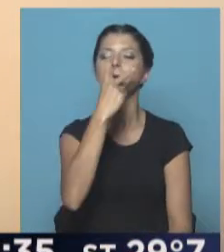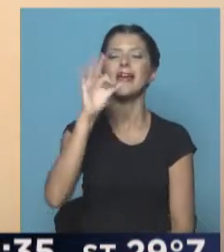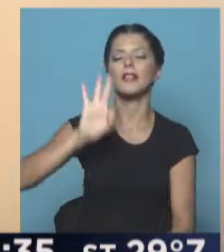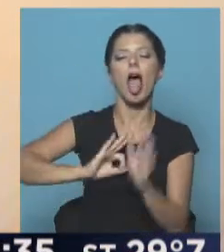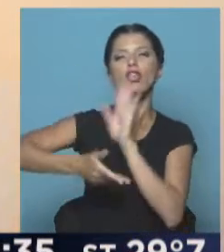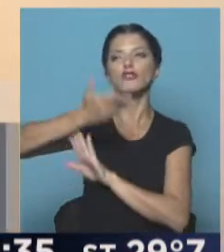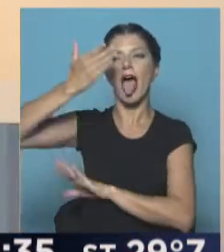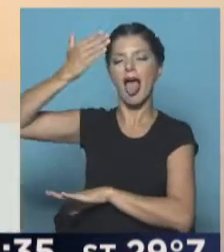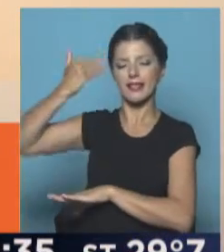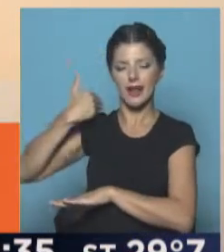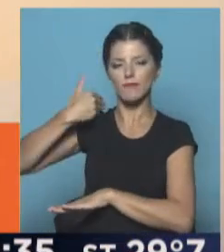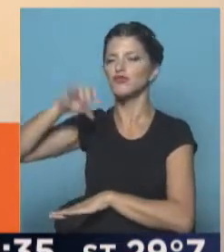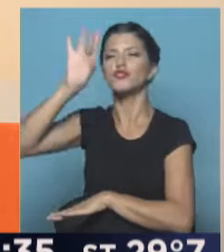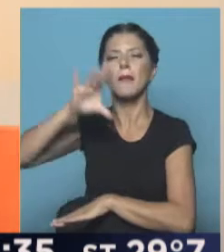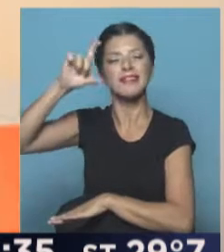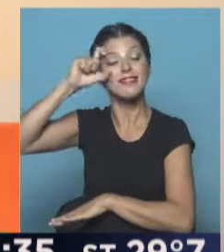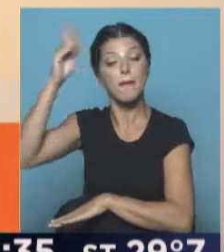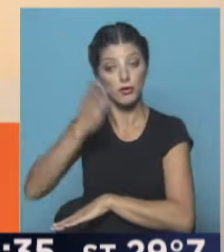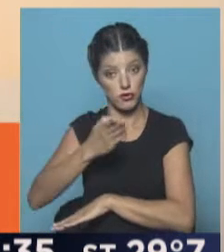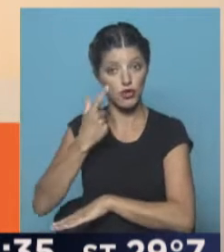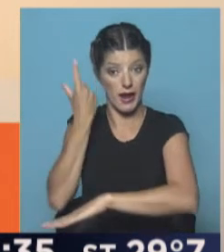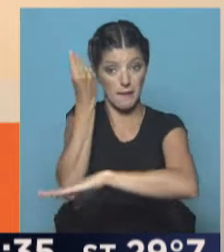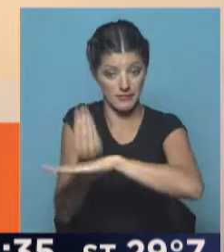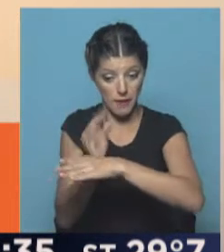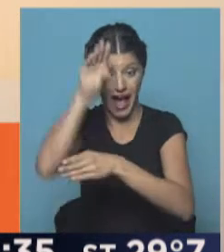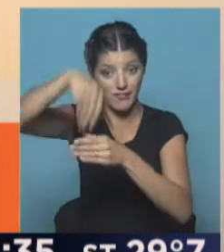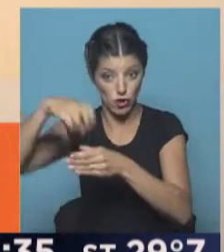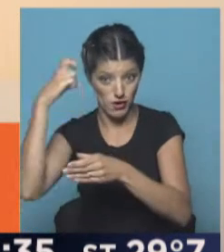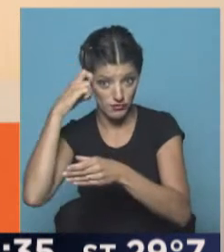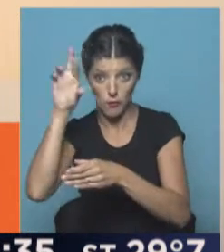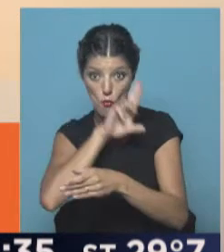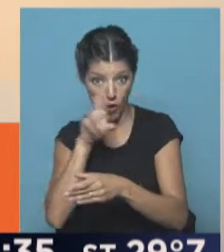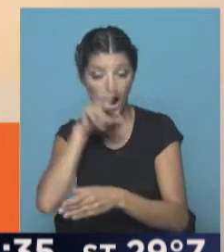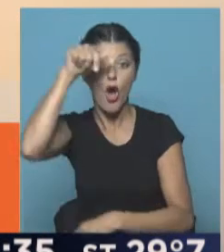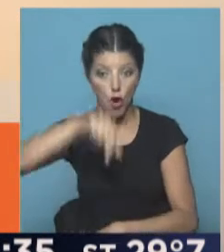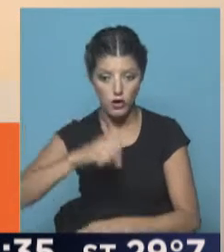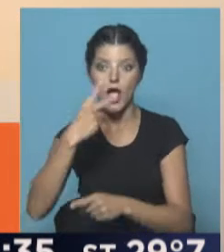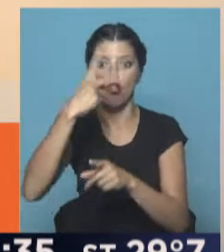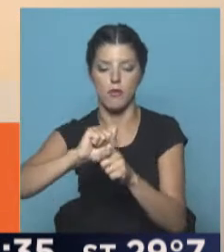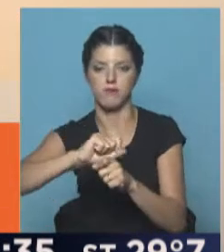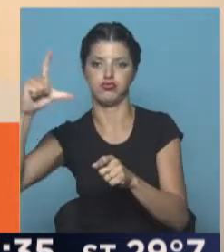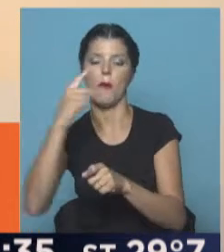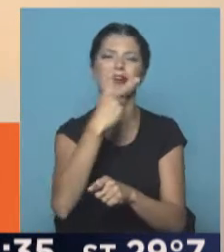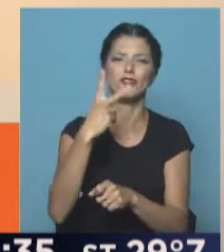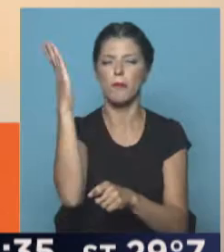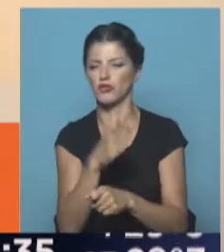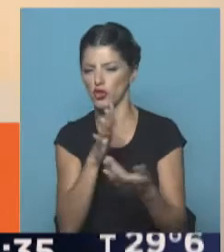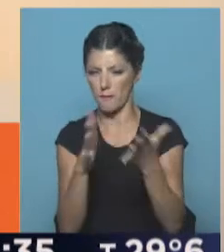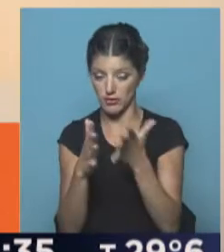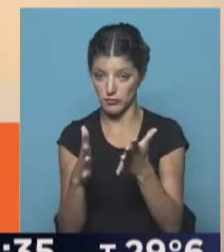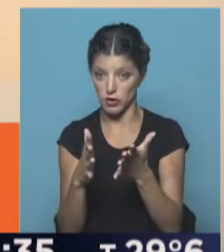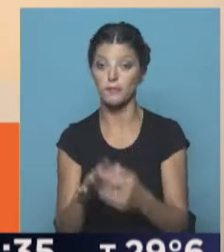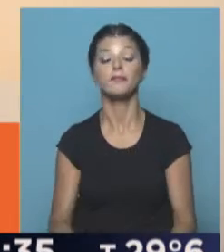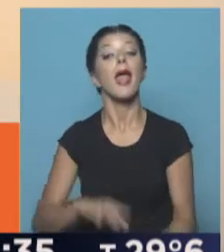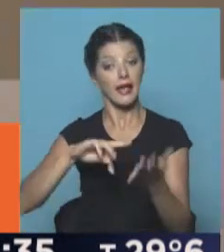el 10% de los representantes en parlamentos eran mujeres y hoy estamos en el doble, cerca del 22%. Quiere decir que